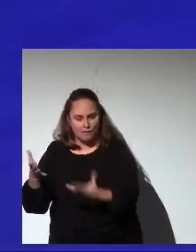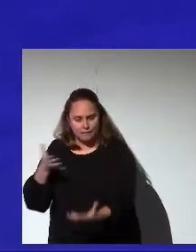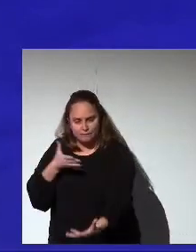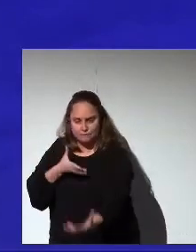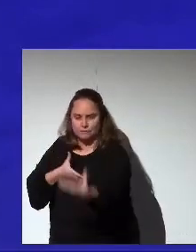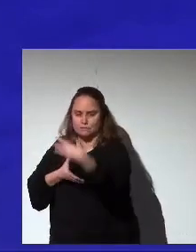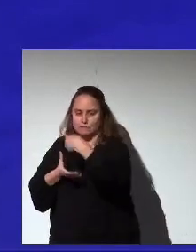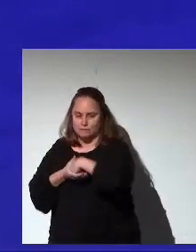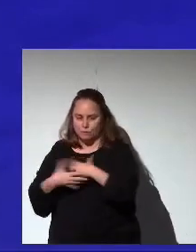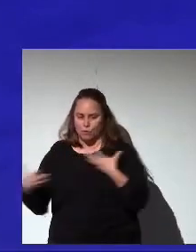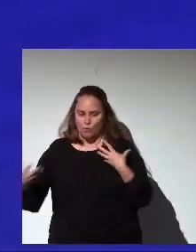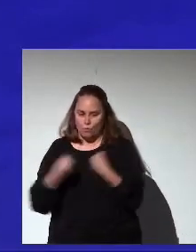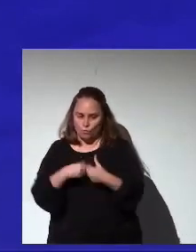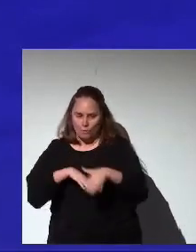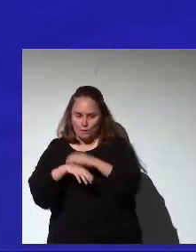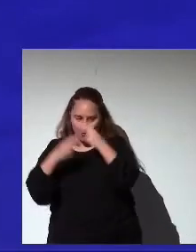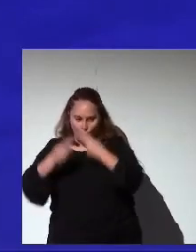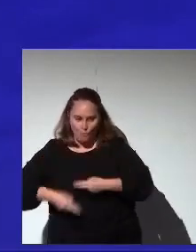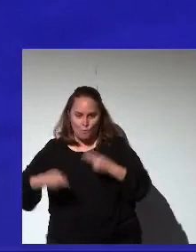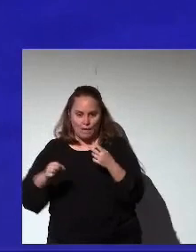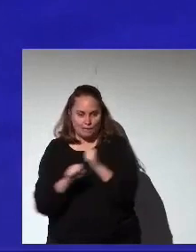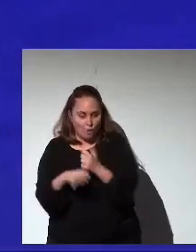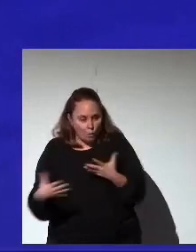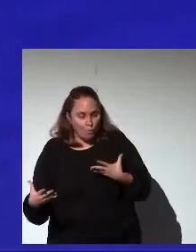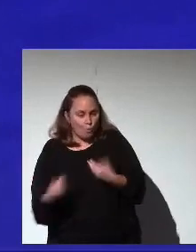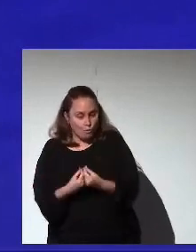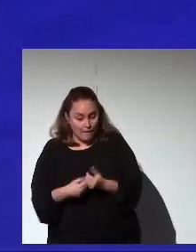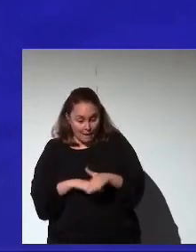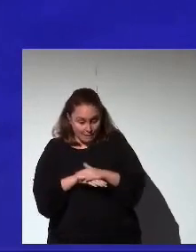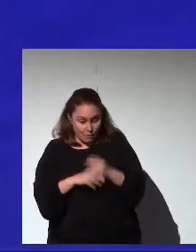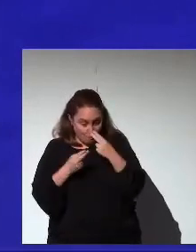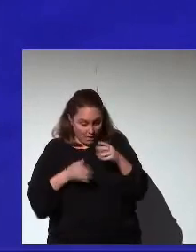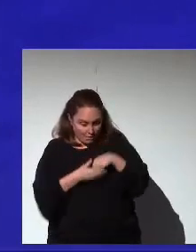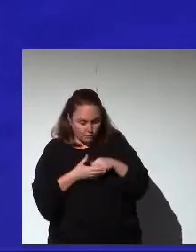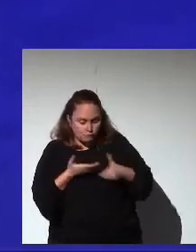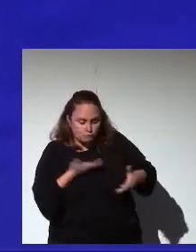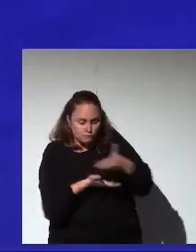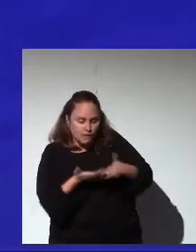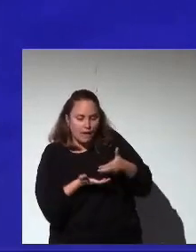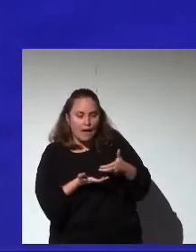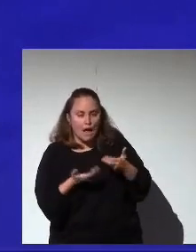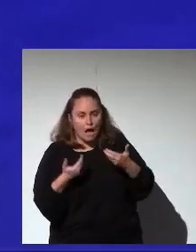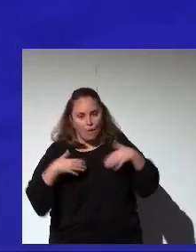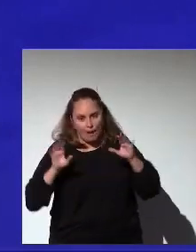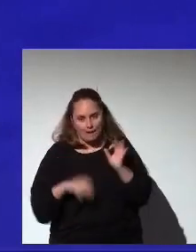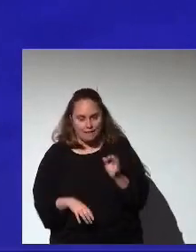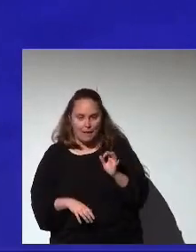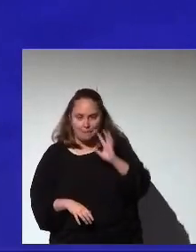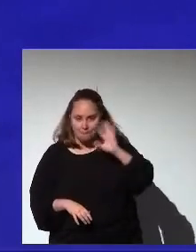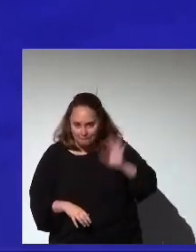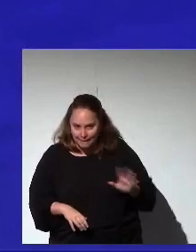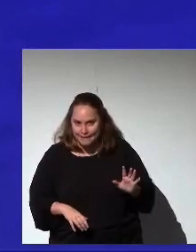coadyuvar con las administraciones públicas, que las administraciones públicas entre nosotros, pese a lo que os decía, a que muchas veces